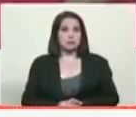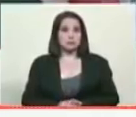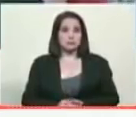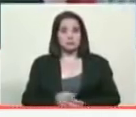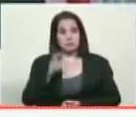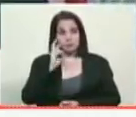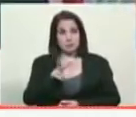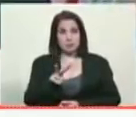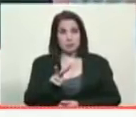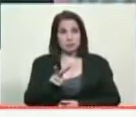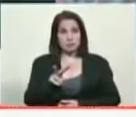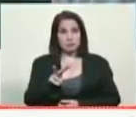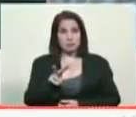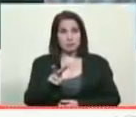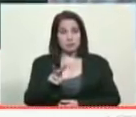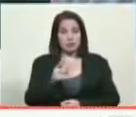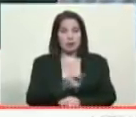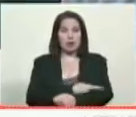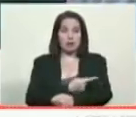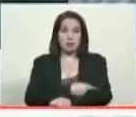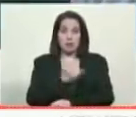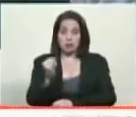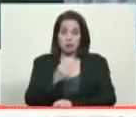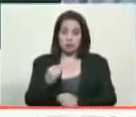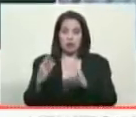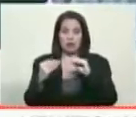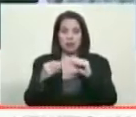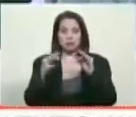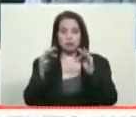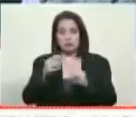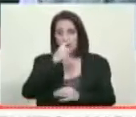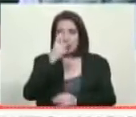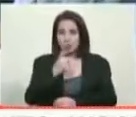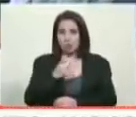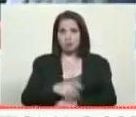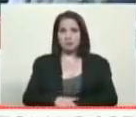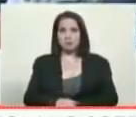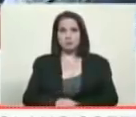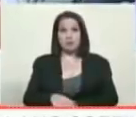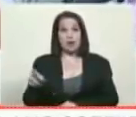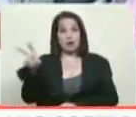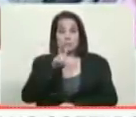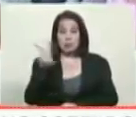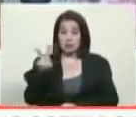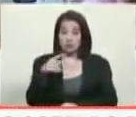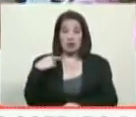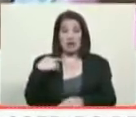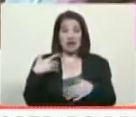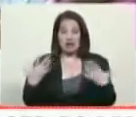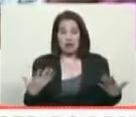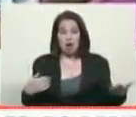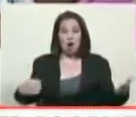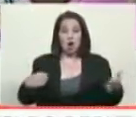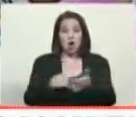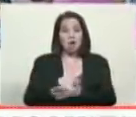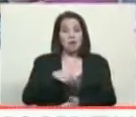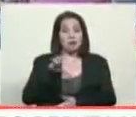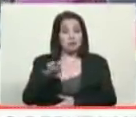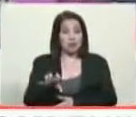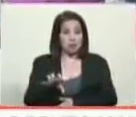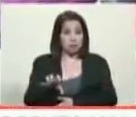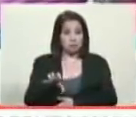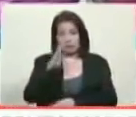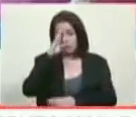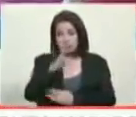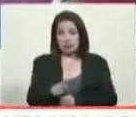Miren, hermanos y hermanas del Zulia, hablando en serio. En Venezuela lo que está ocurriendo es un golpe de Estado. Dirigido